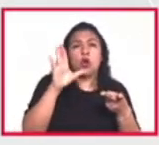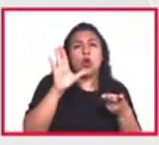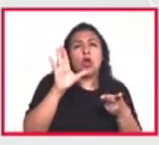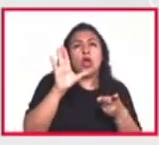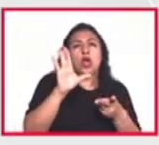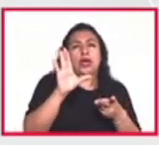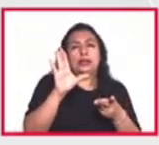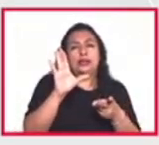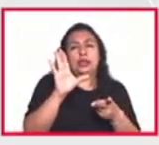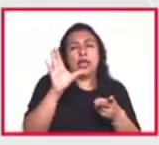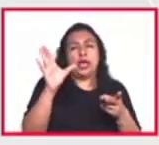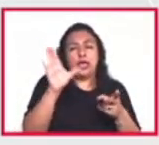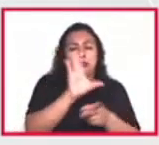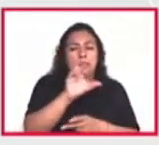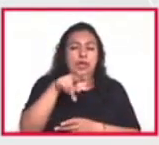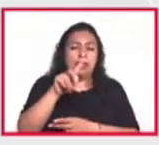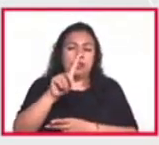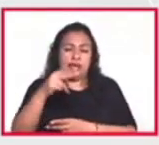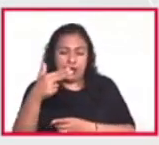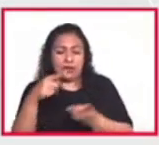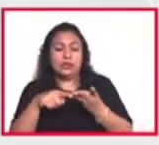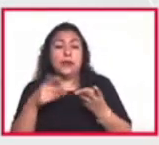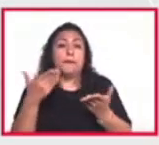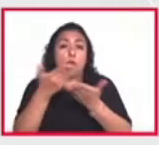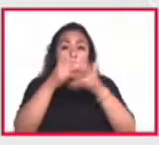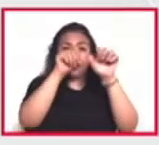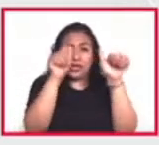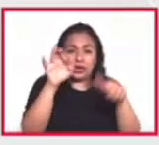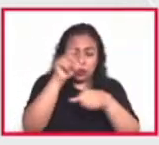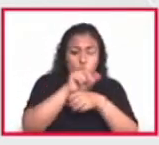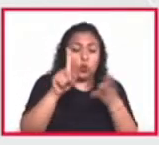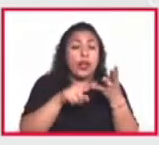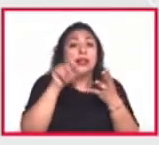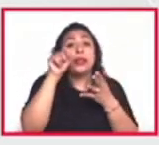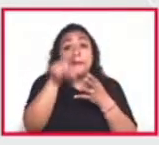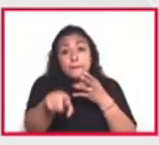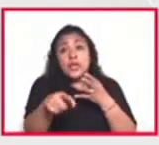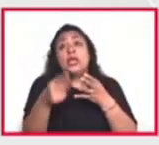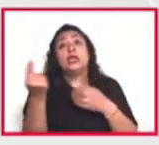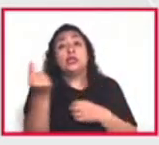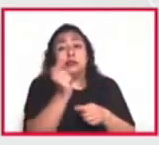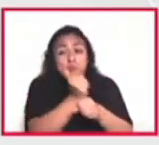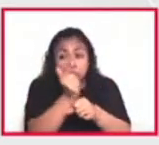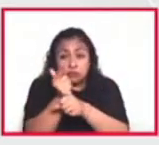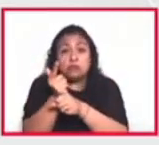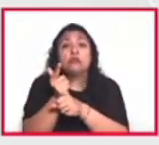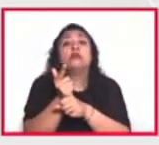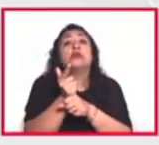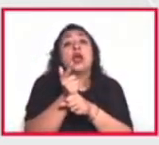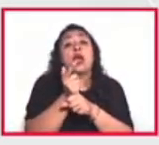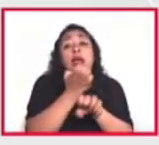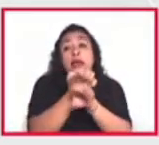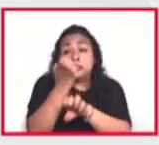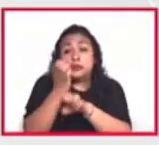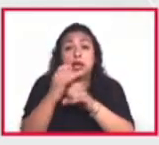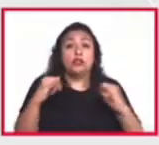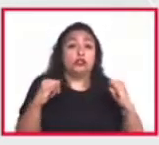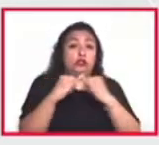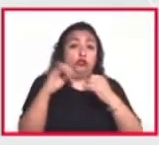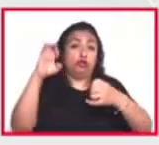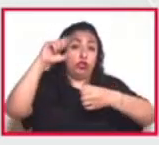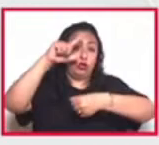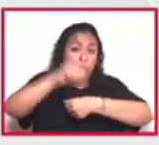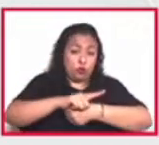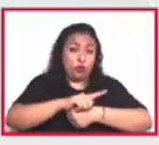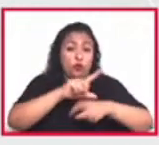Humanos, propuestas de la comunidad artística y cultural, además de las necesidades de los estados y las instituciones de cultura del